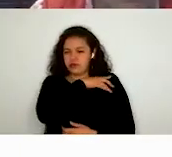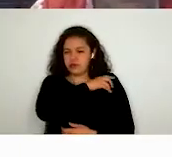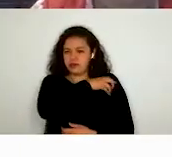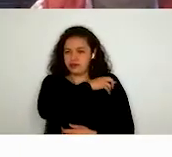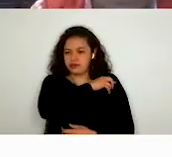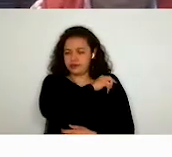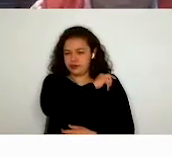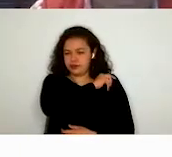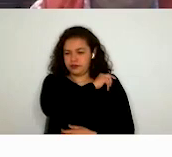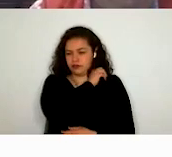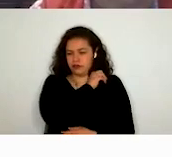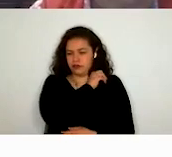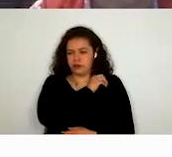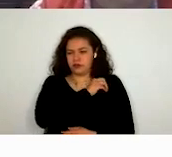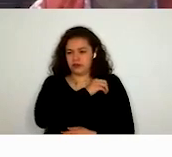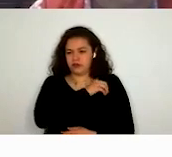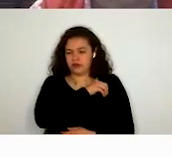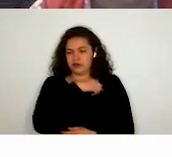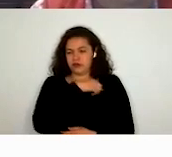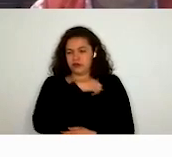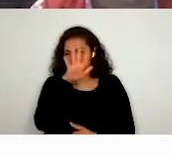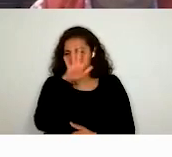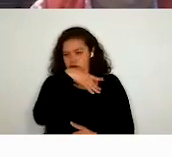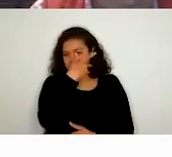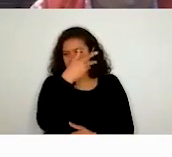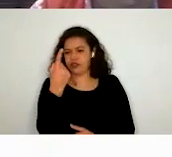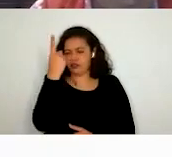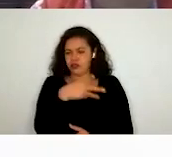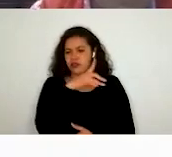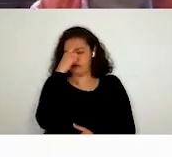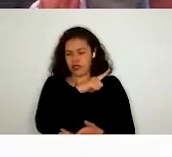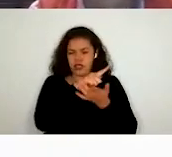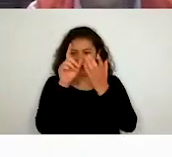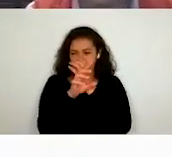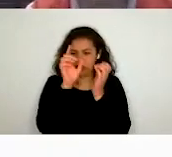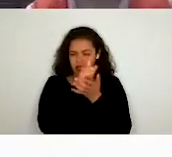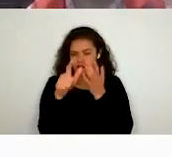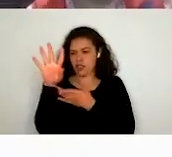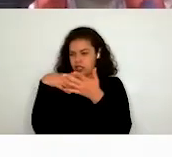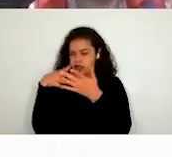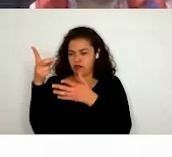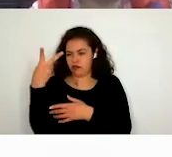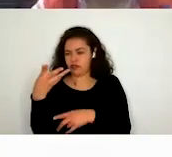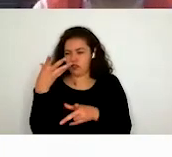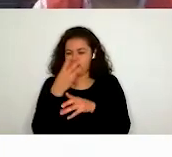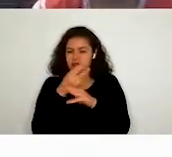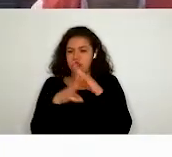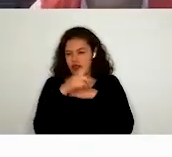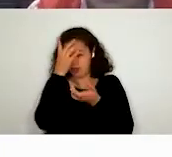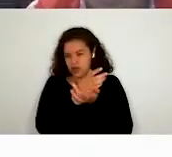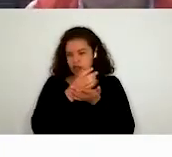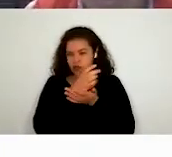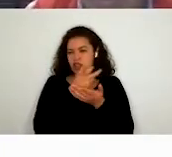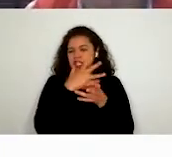y mencionan lo que ya les comentamos. Tabla 1 habla de los antisépticos y tabla 2 de los materiales de curación. Este es el equipamiento